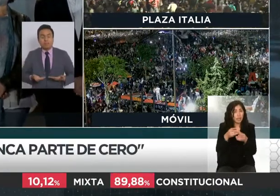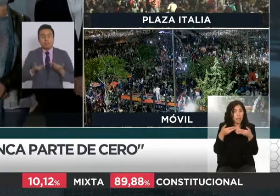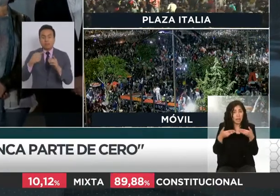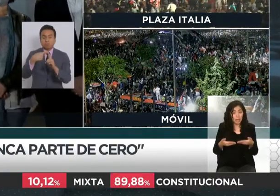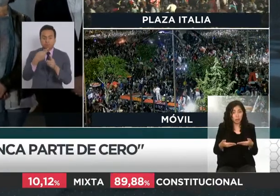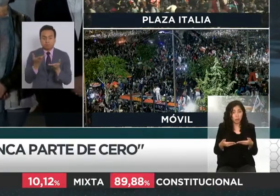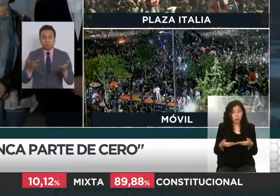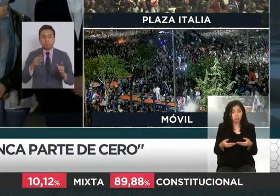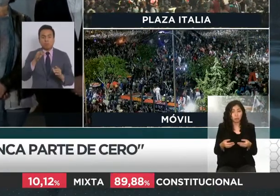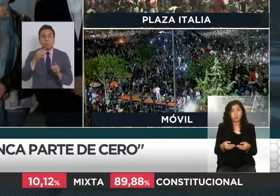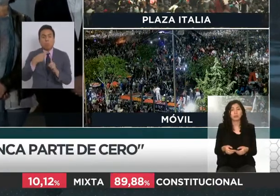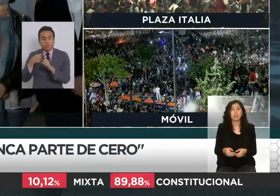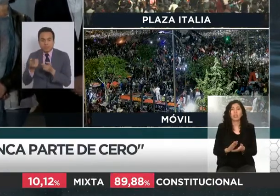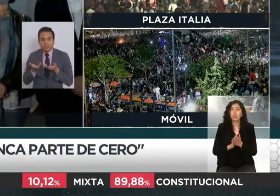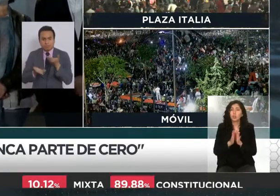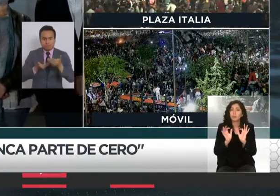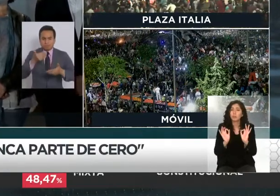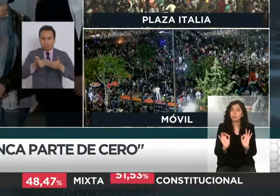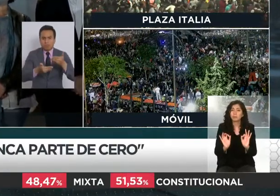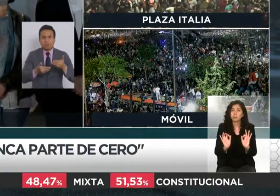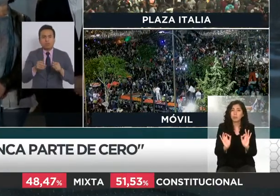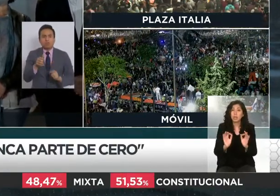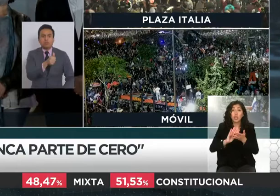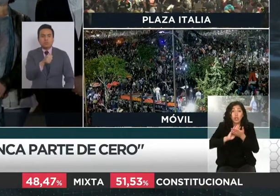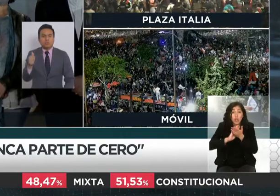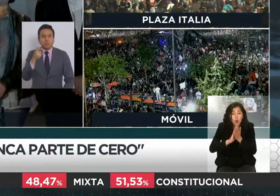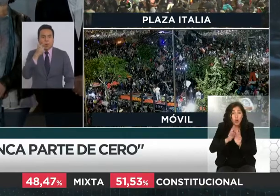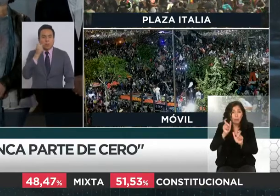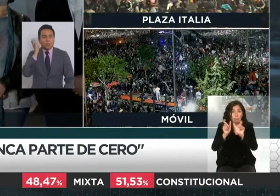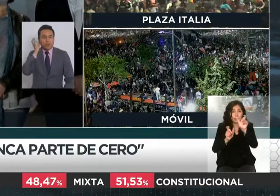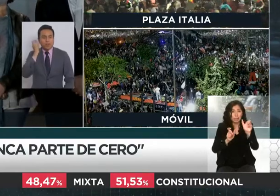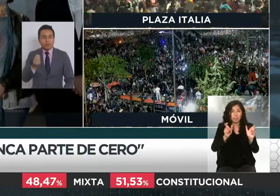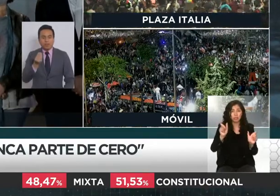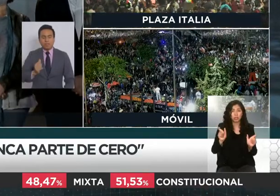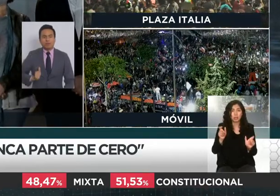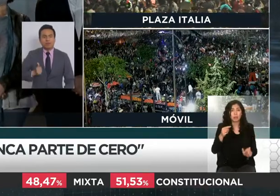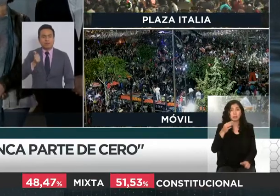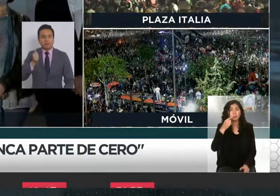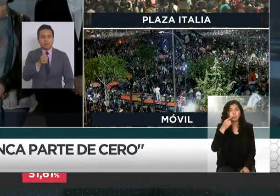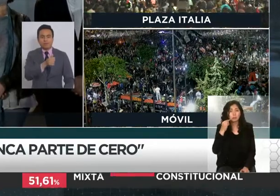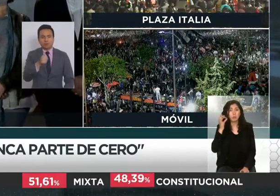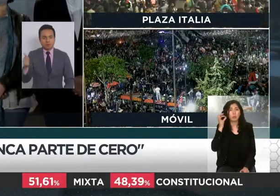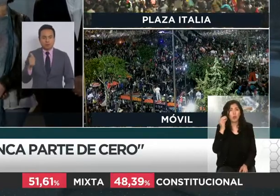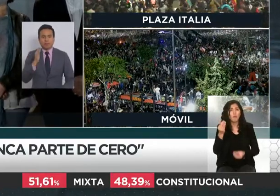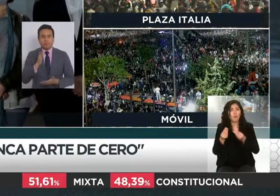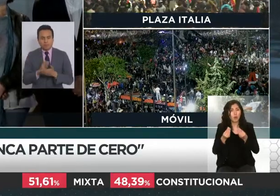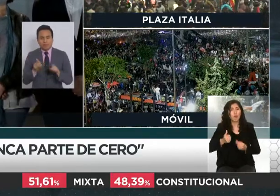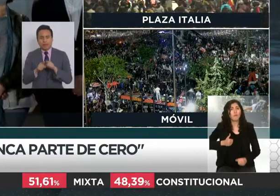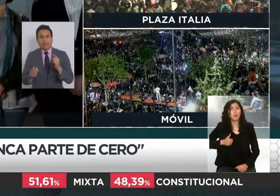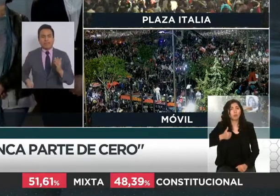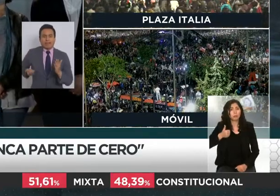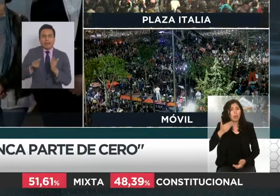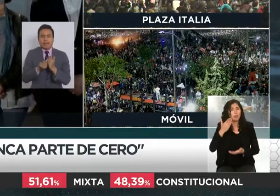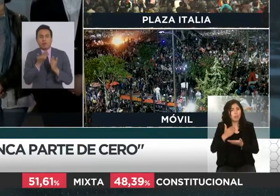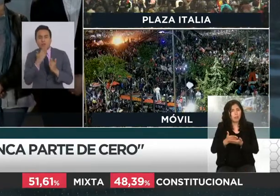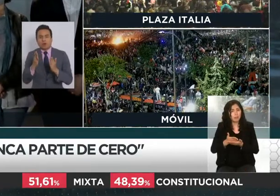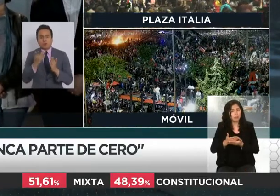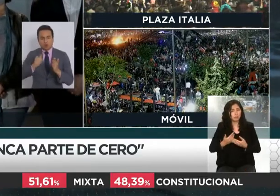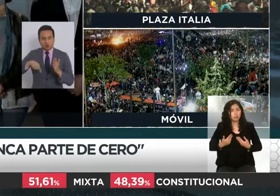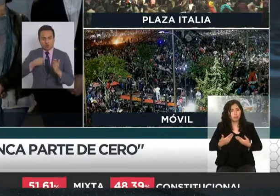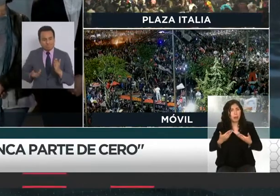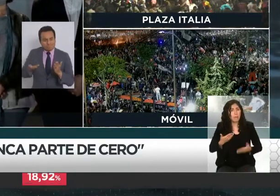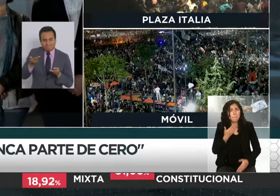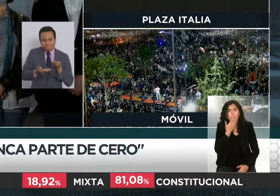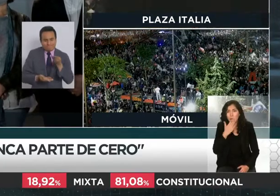frutos fecundos, todos los hombres y mujeres de buena voluntad debemos entregar lo mejor de nosotros